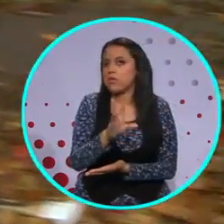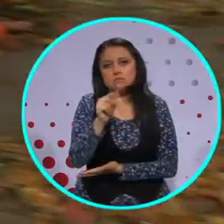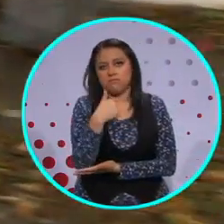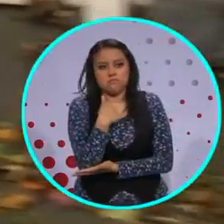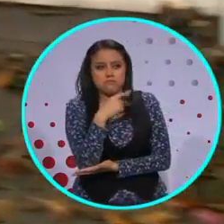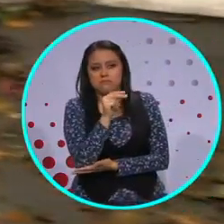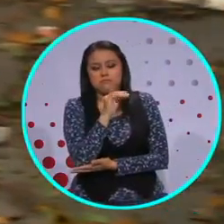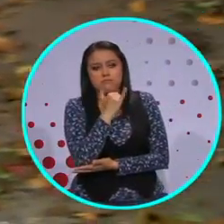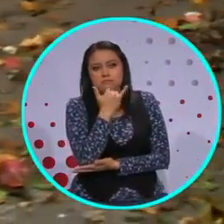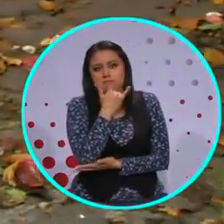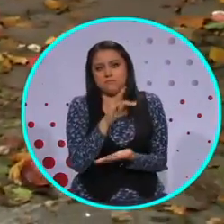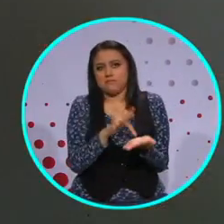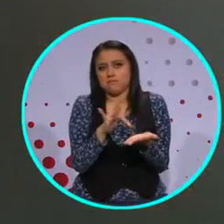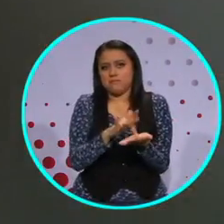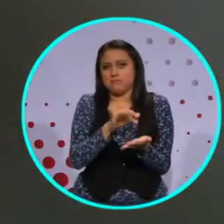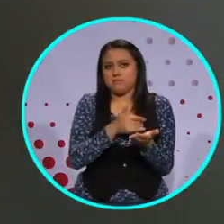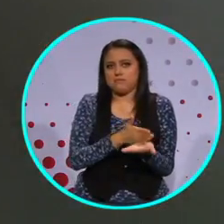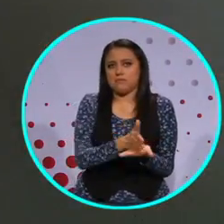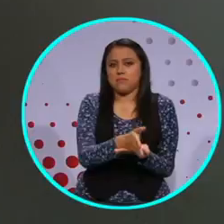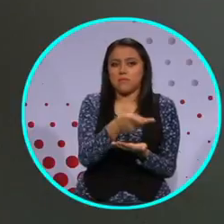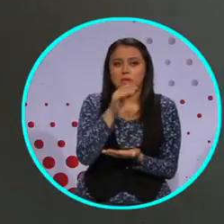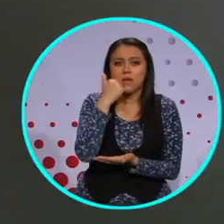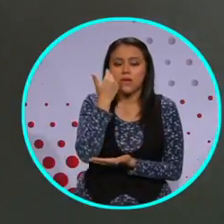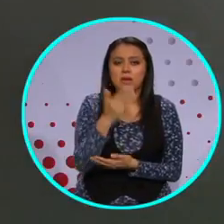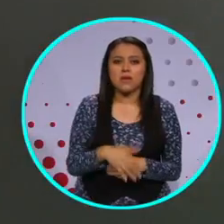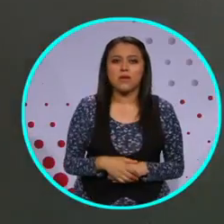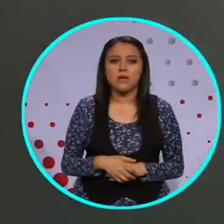pero no ella quería la información